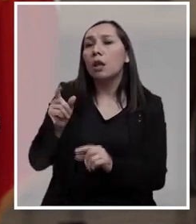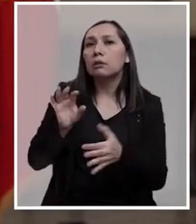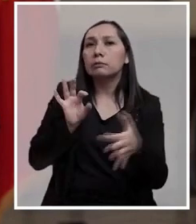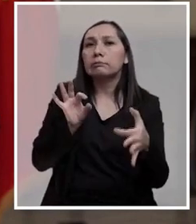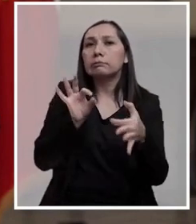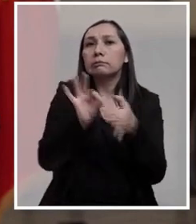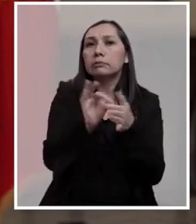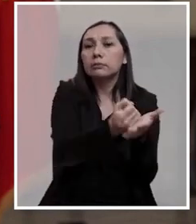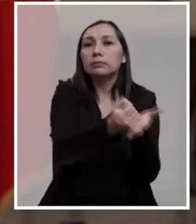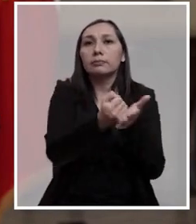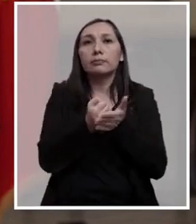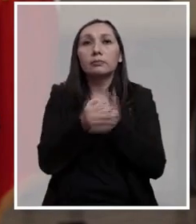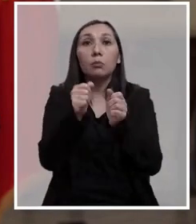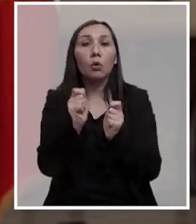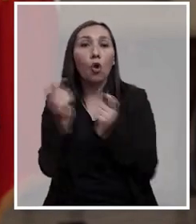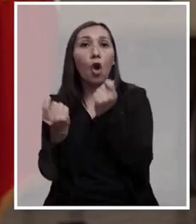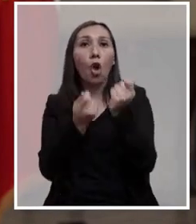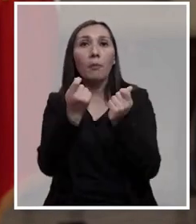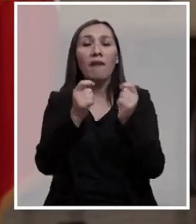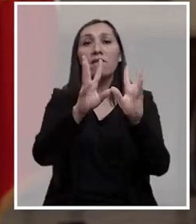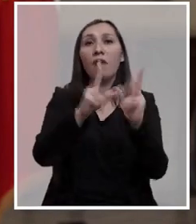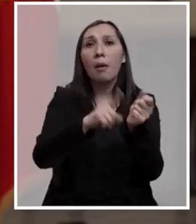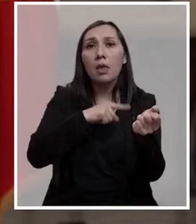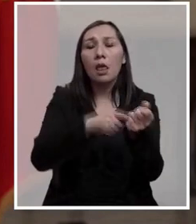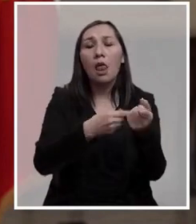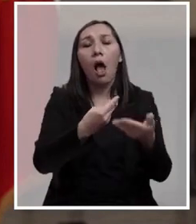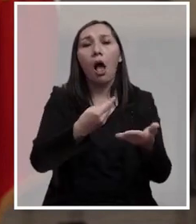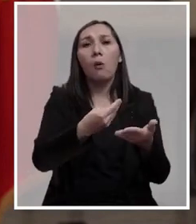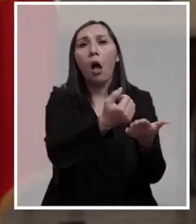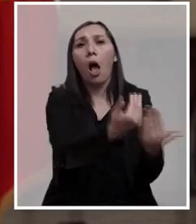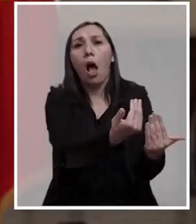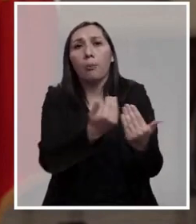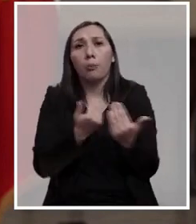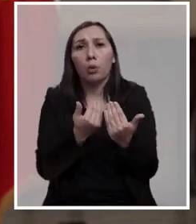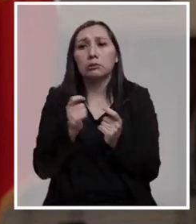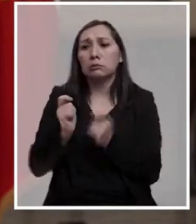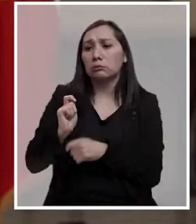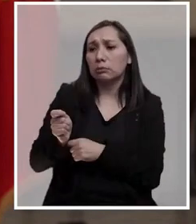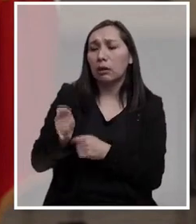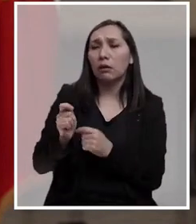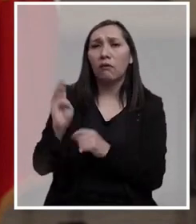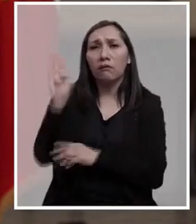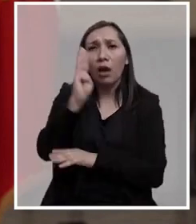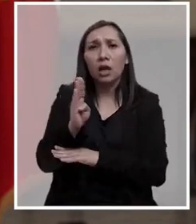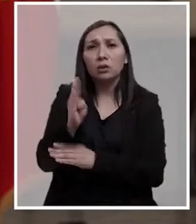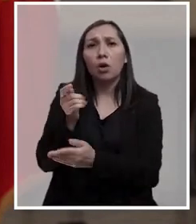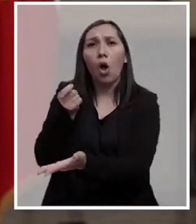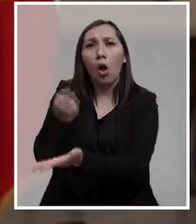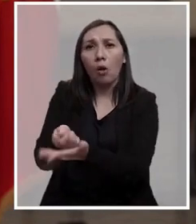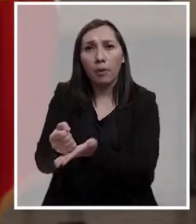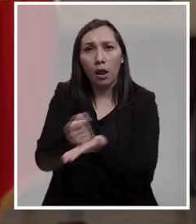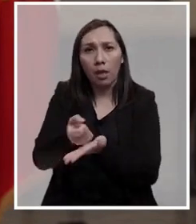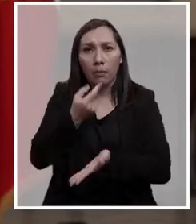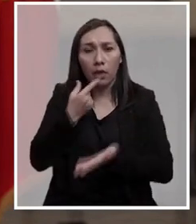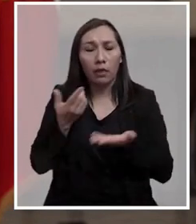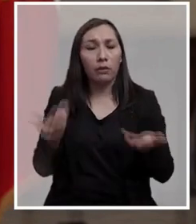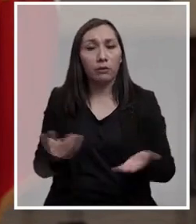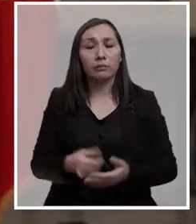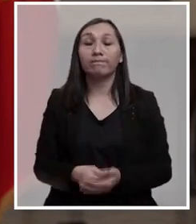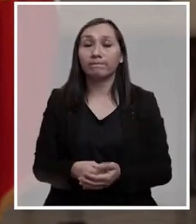dependen de la ayuda y capacidades económicas de su familias para costear algo tan básico como sus medicamentos